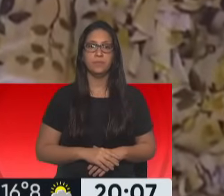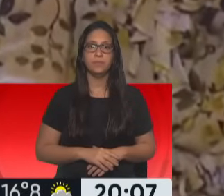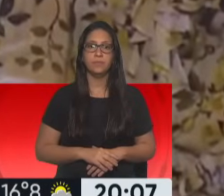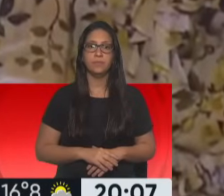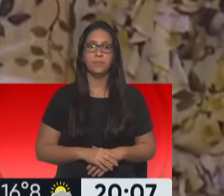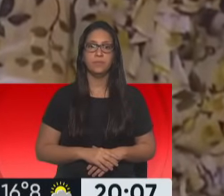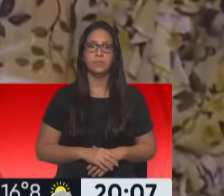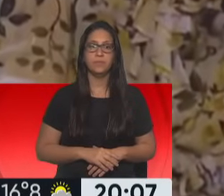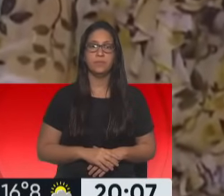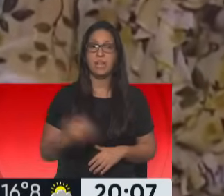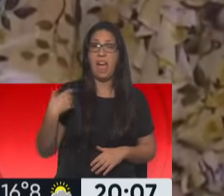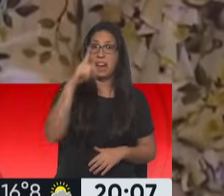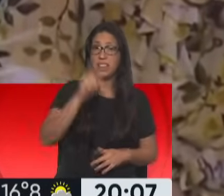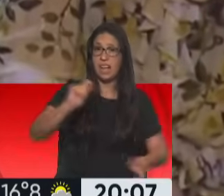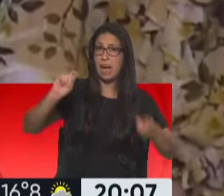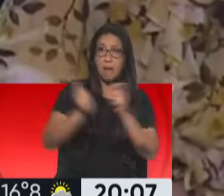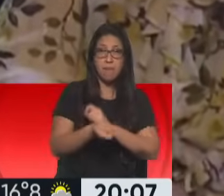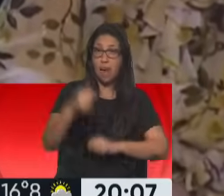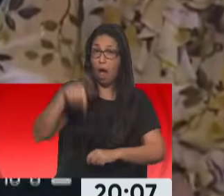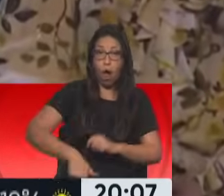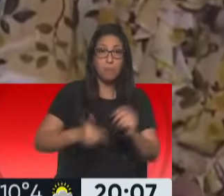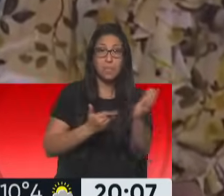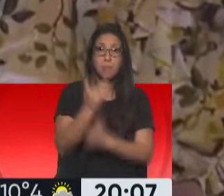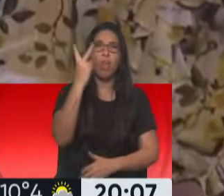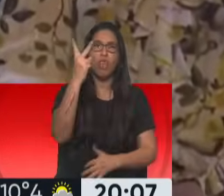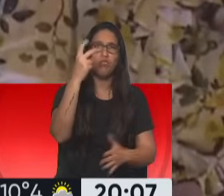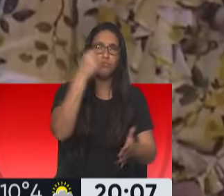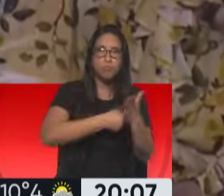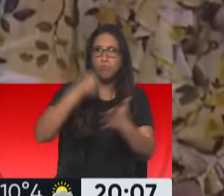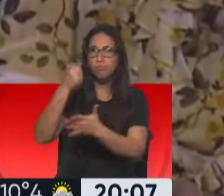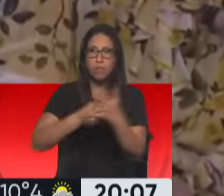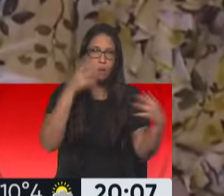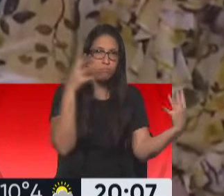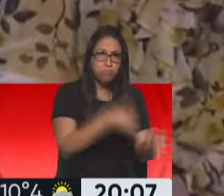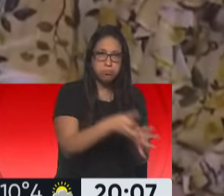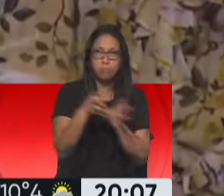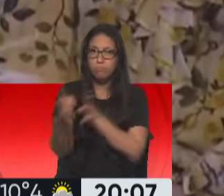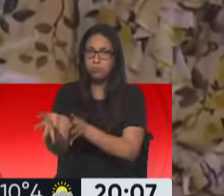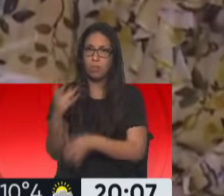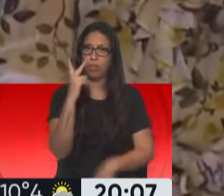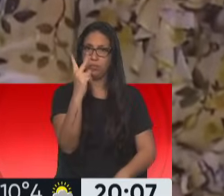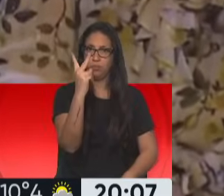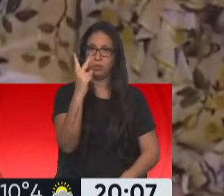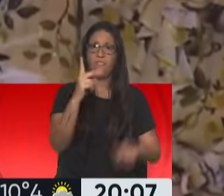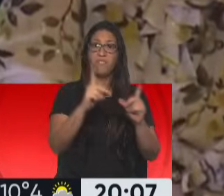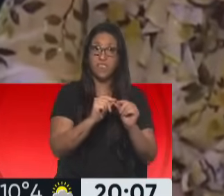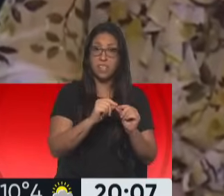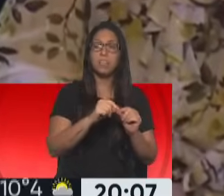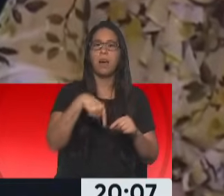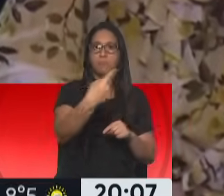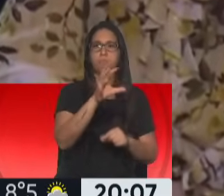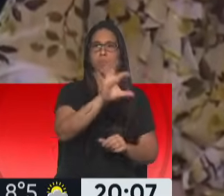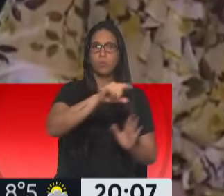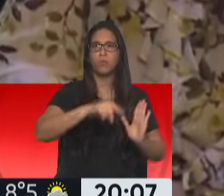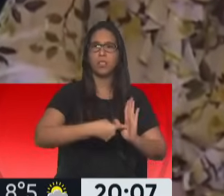Para cambiar el país de una vez y para siempre tenemos dos batallas. La primera de ellas tiene lugar y fecha en la provincia de Buenos